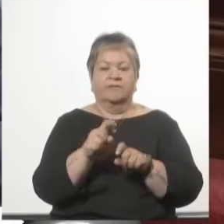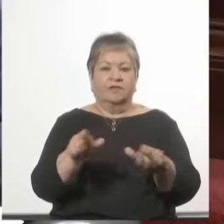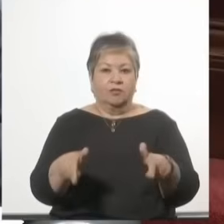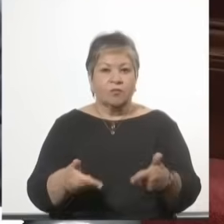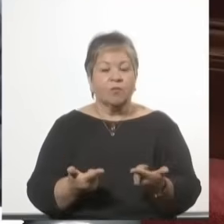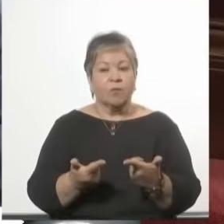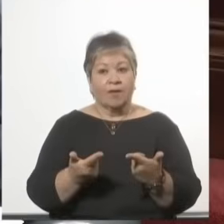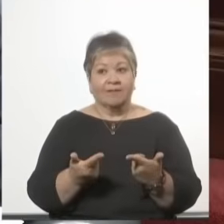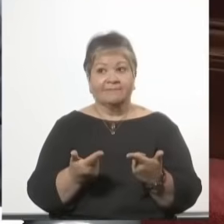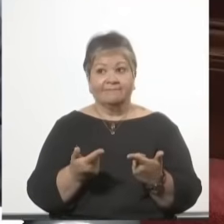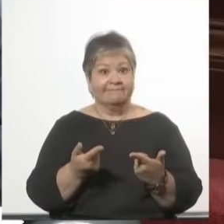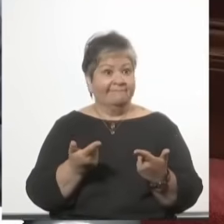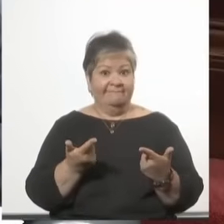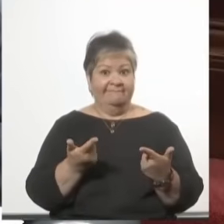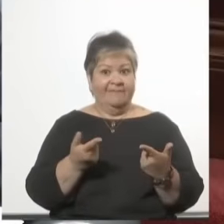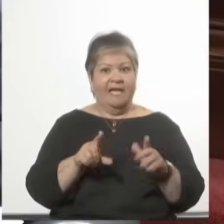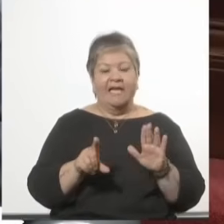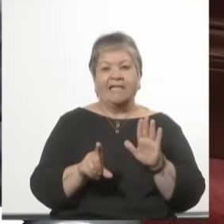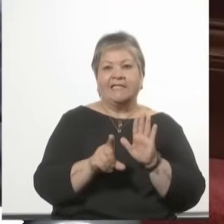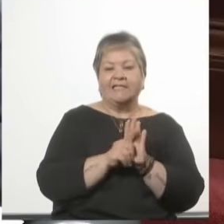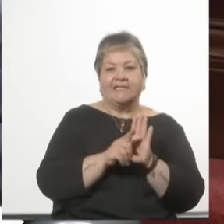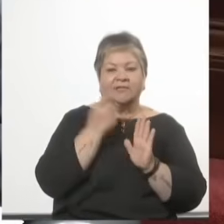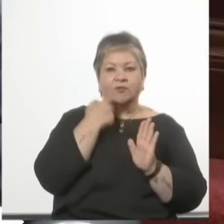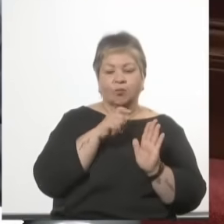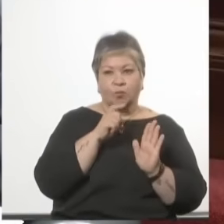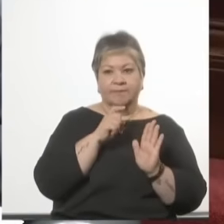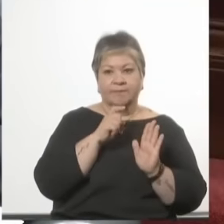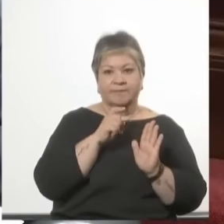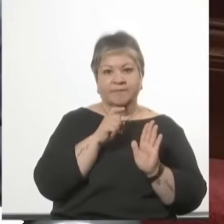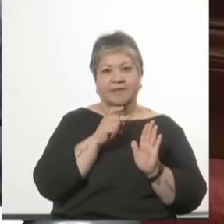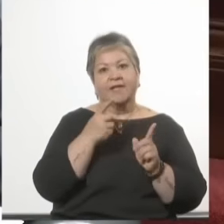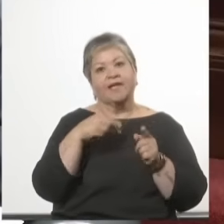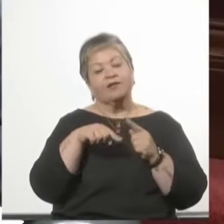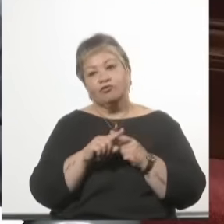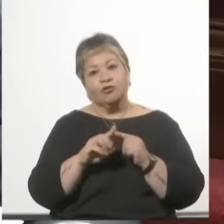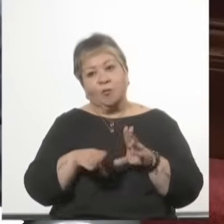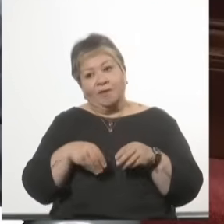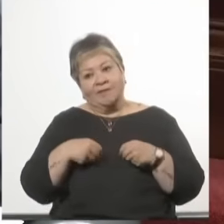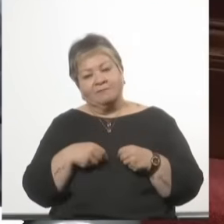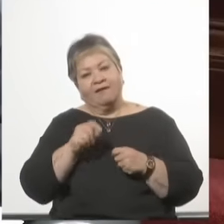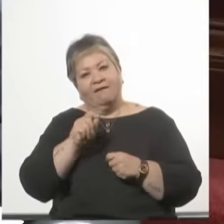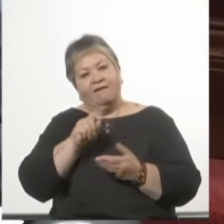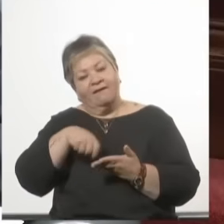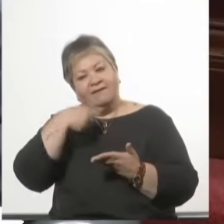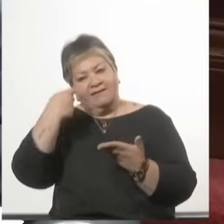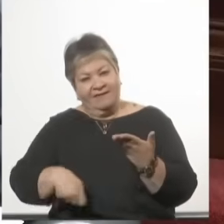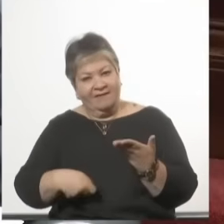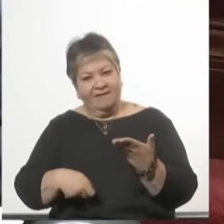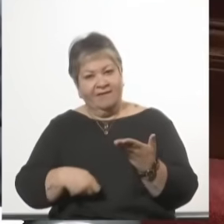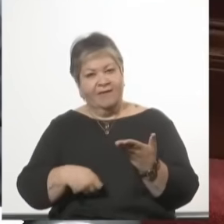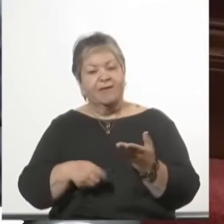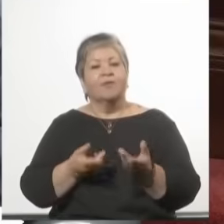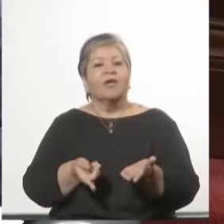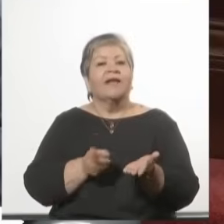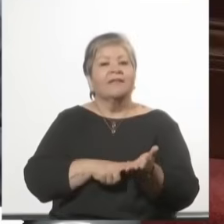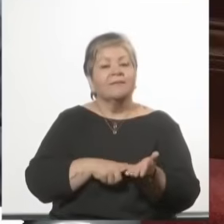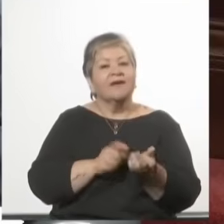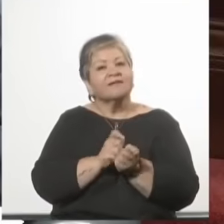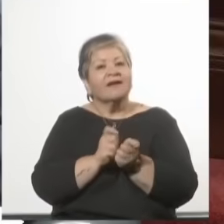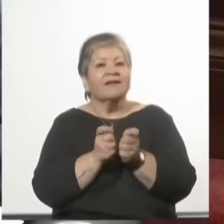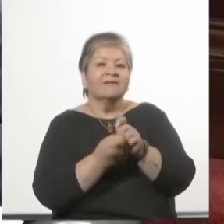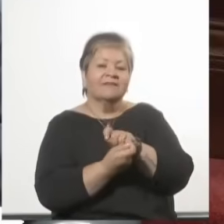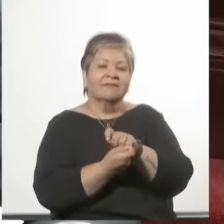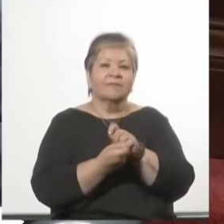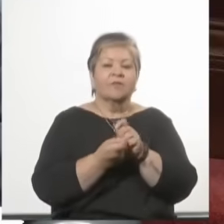derivada del engaño, el Estado no habría otorgado la prórroga y aceptado finalmente la garantía, siendo que ello además suponía una modificación al contrato,